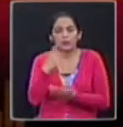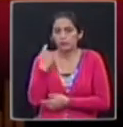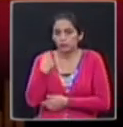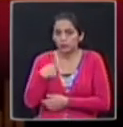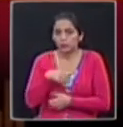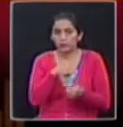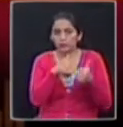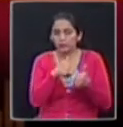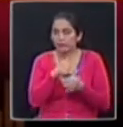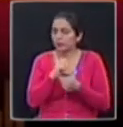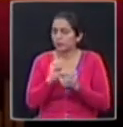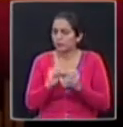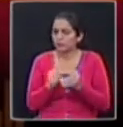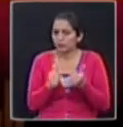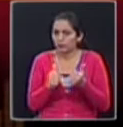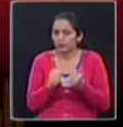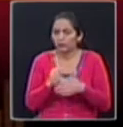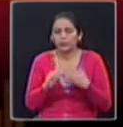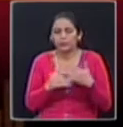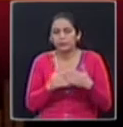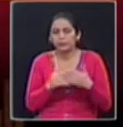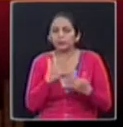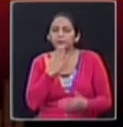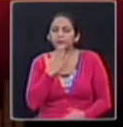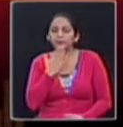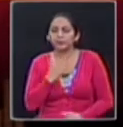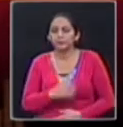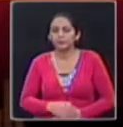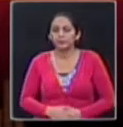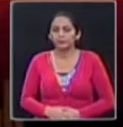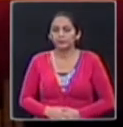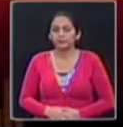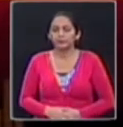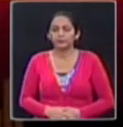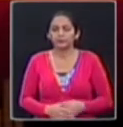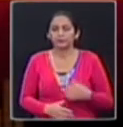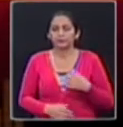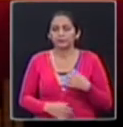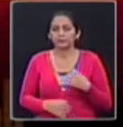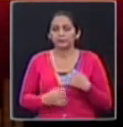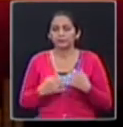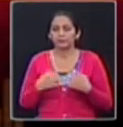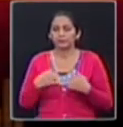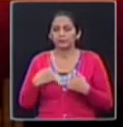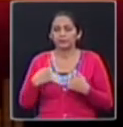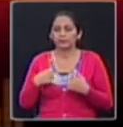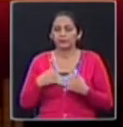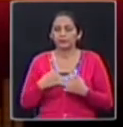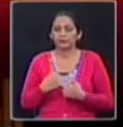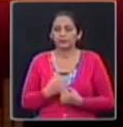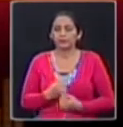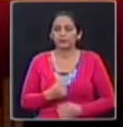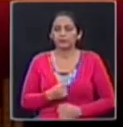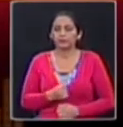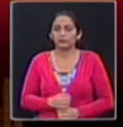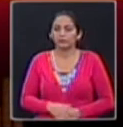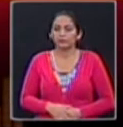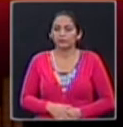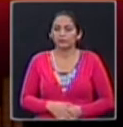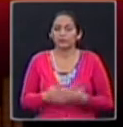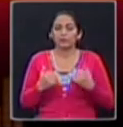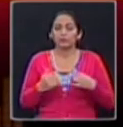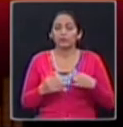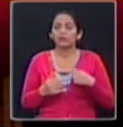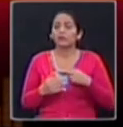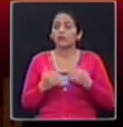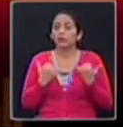José? Bueno, nosotros creemos de que para combatir la desigualdad hay que generar fuentes de empleo. Uno de los